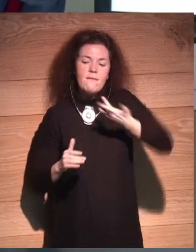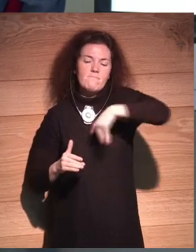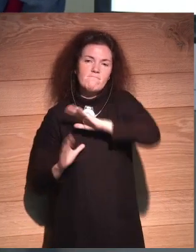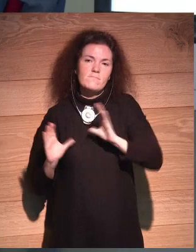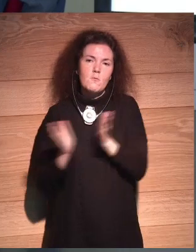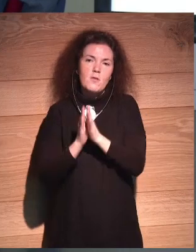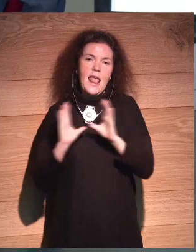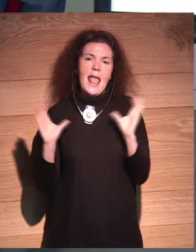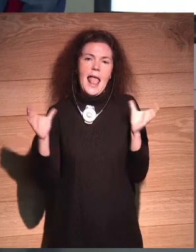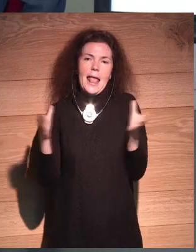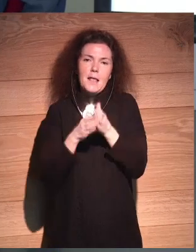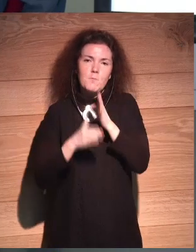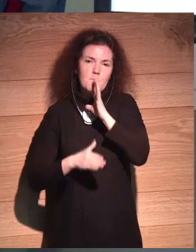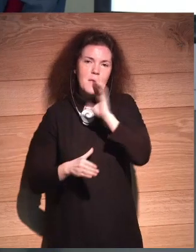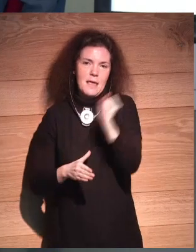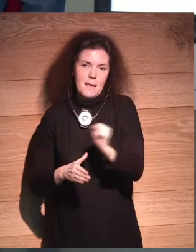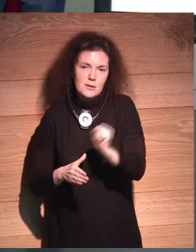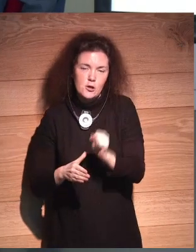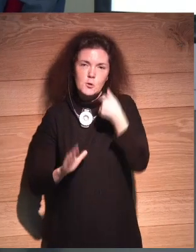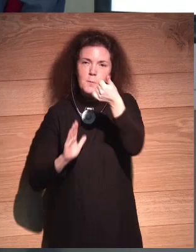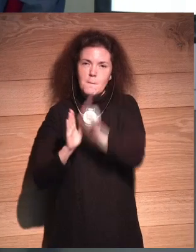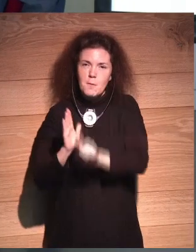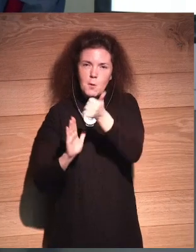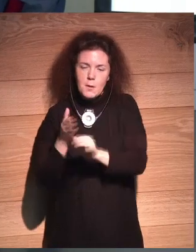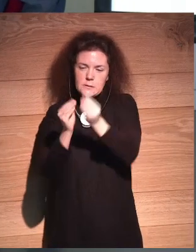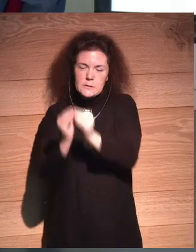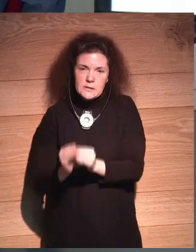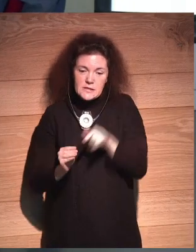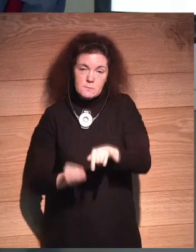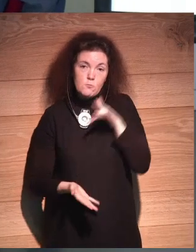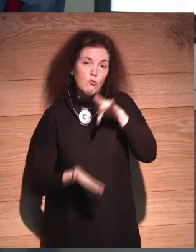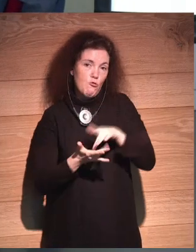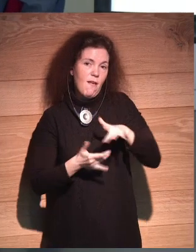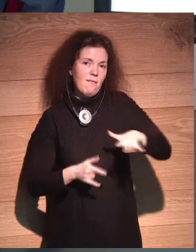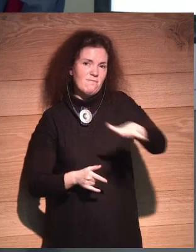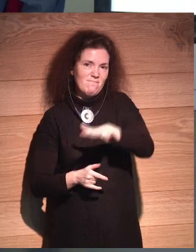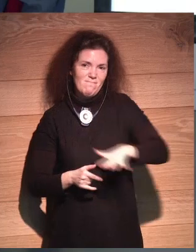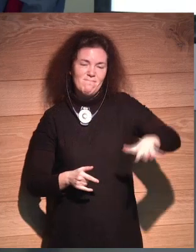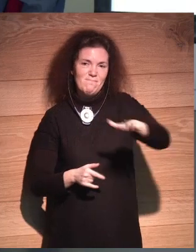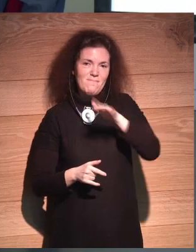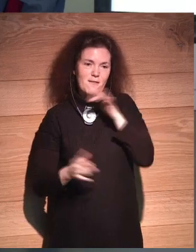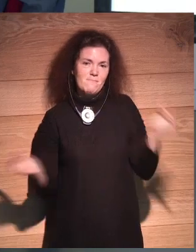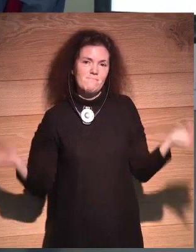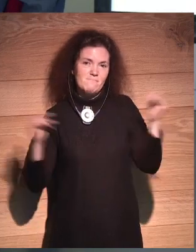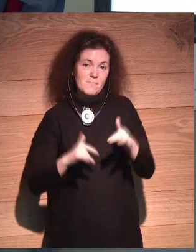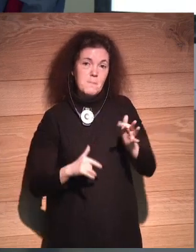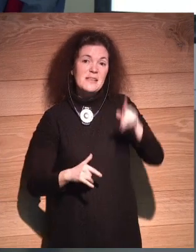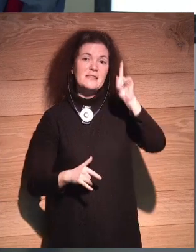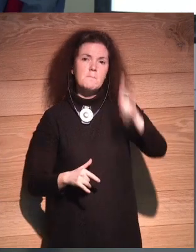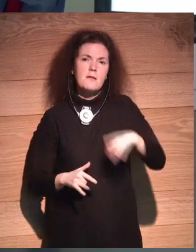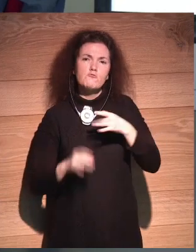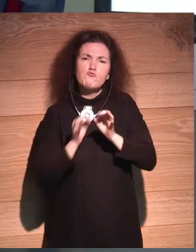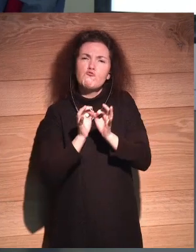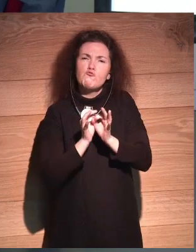equipo absolutamente maravilloso que hace toda la programación que se desarrolla en este lugar que nos encontramos, y también la magnífica